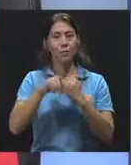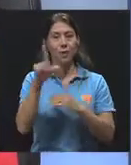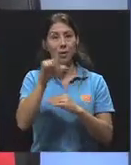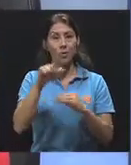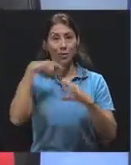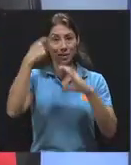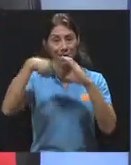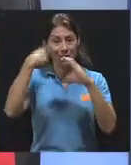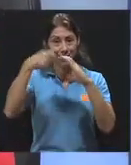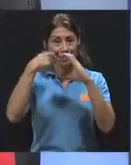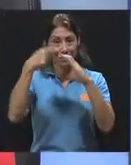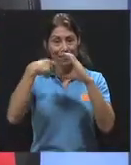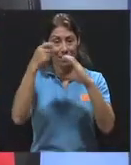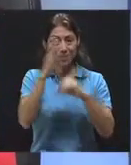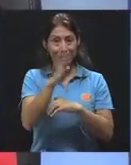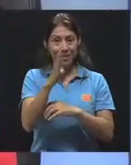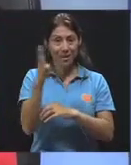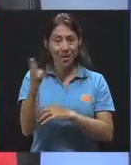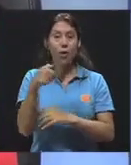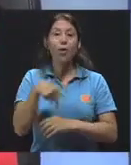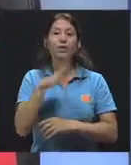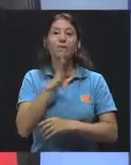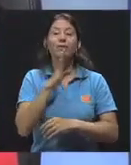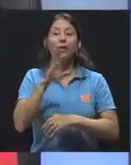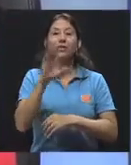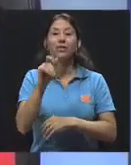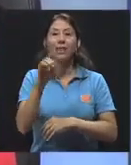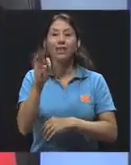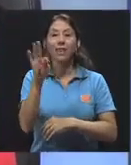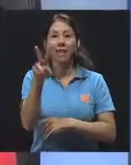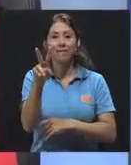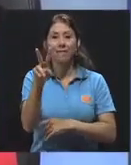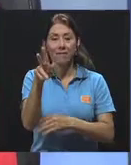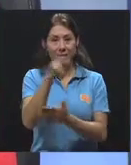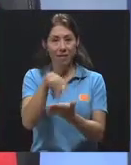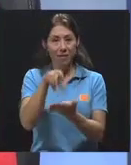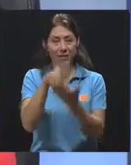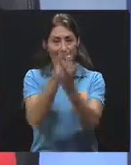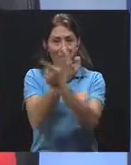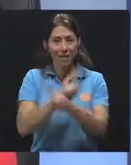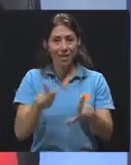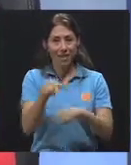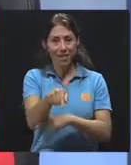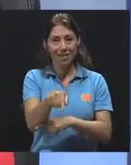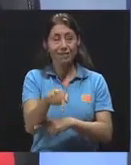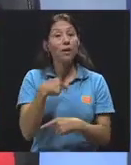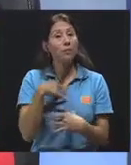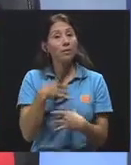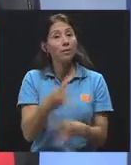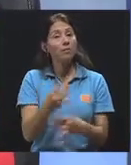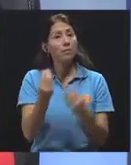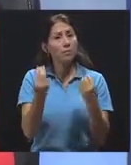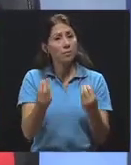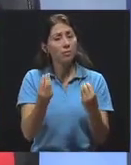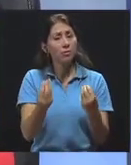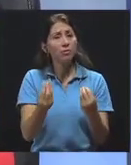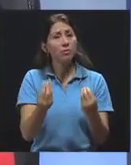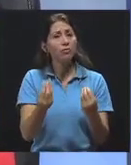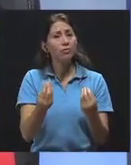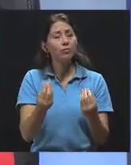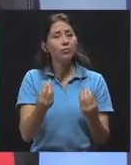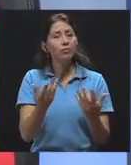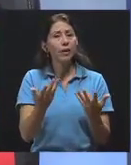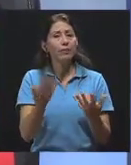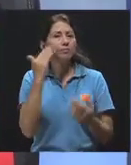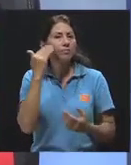Continuamos el lunes de Cinemateca, hoy estamos hablando del CETAF, que se encuentra en el Parque La Libertad, pero además me interesa mucho, hace un ratito Laura